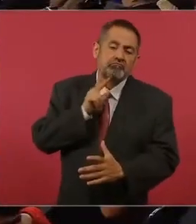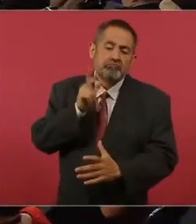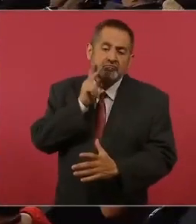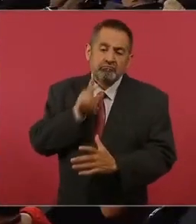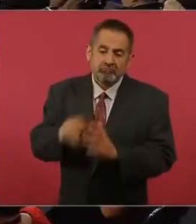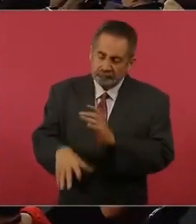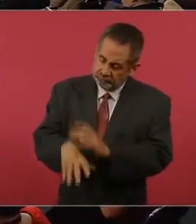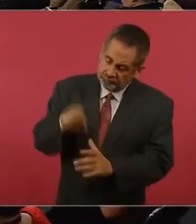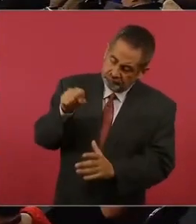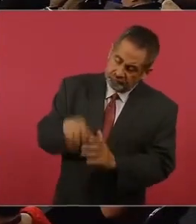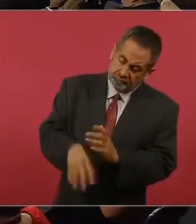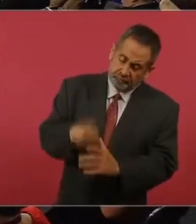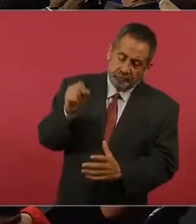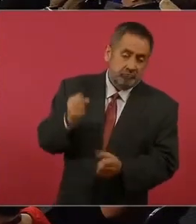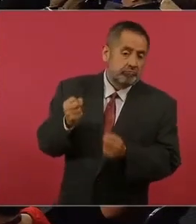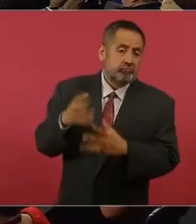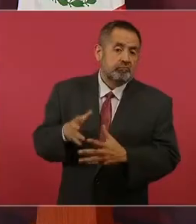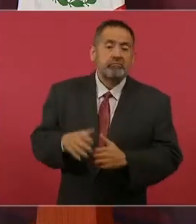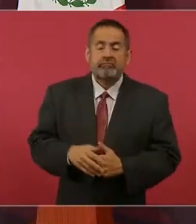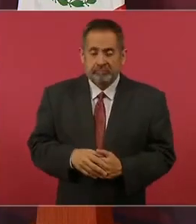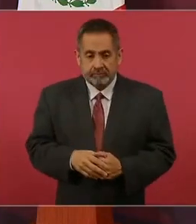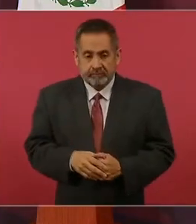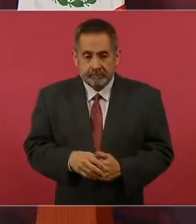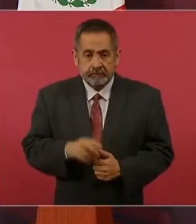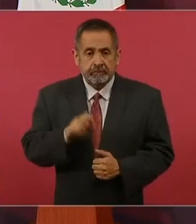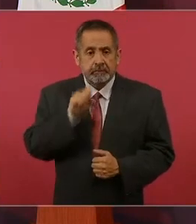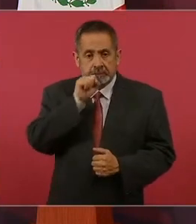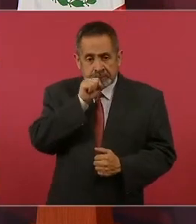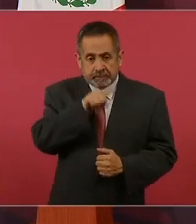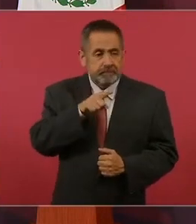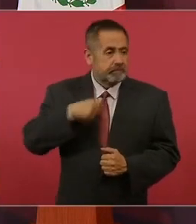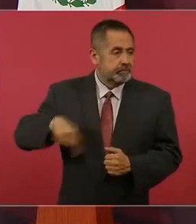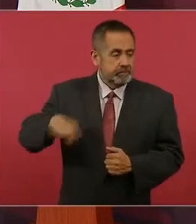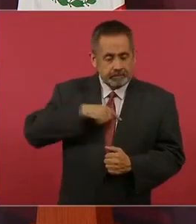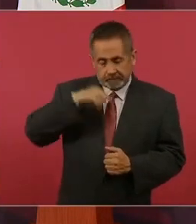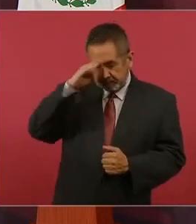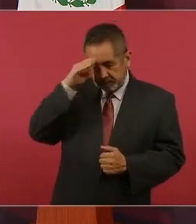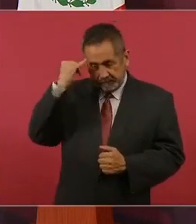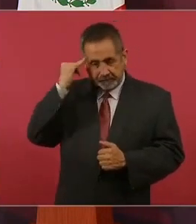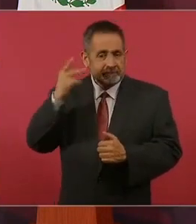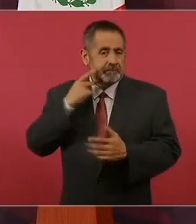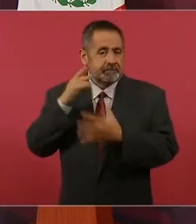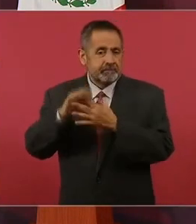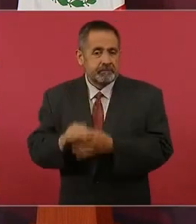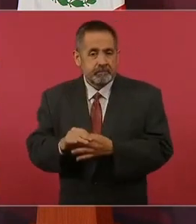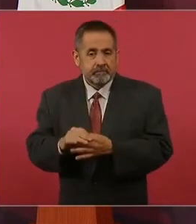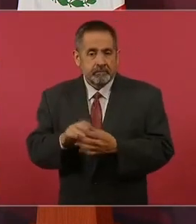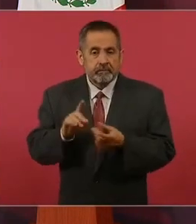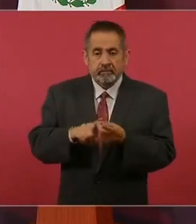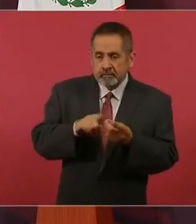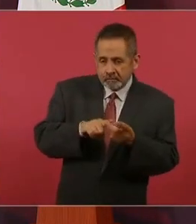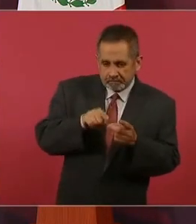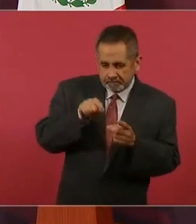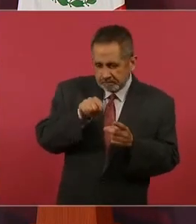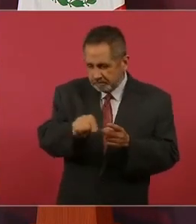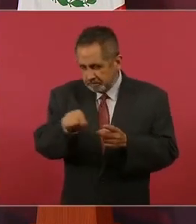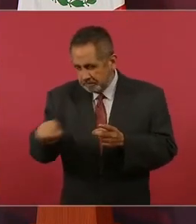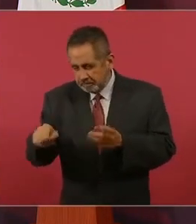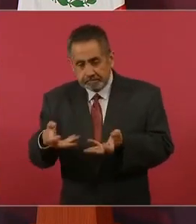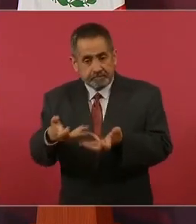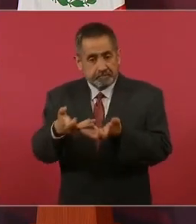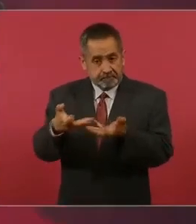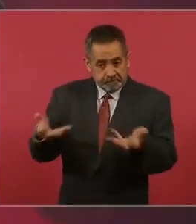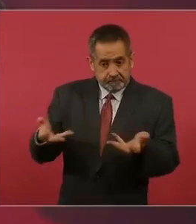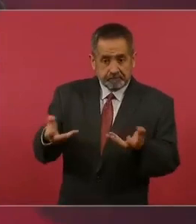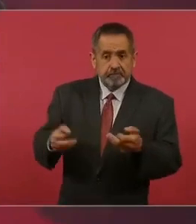Porque nuestra política también ha consistido en extraer petróleo donde hay, en